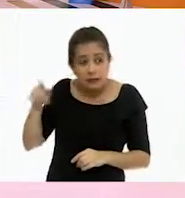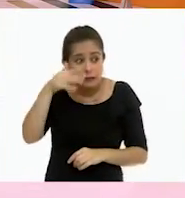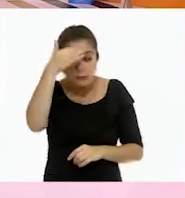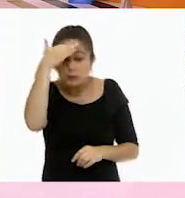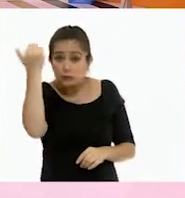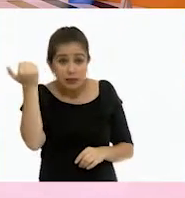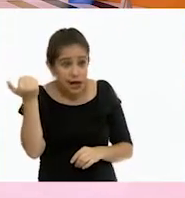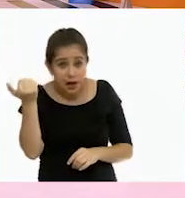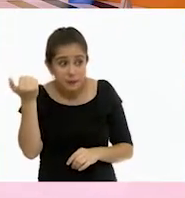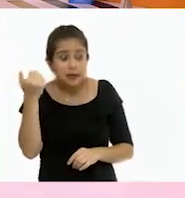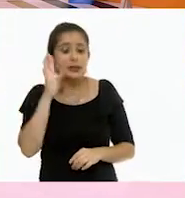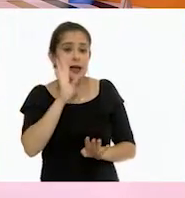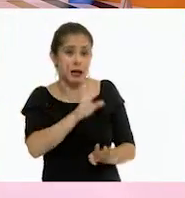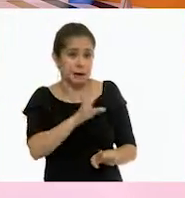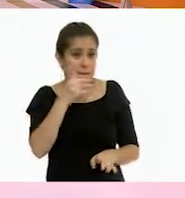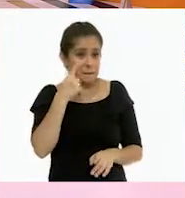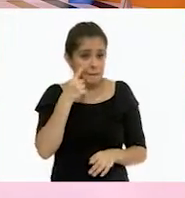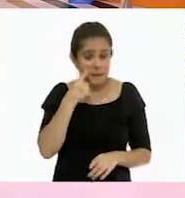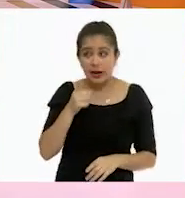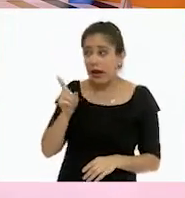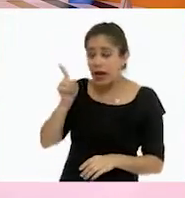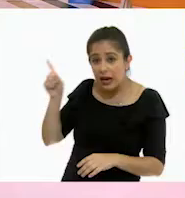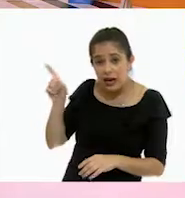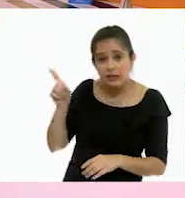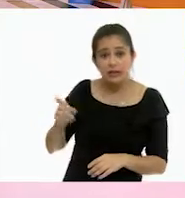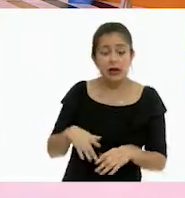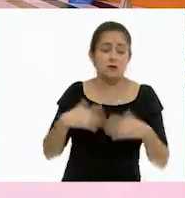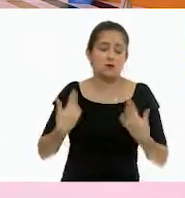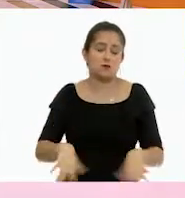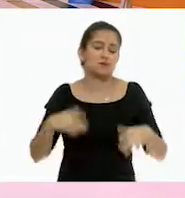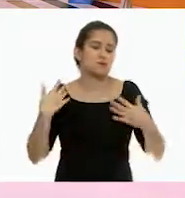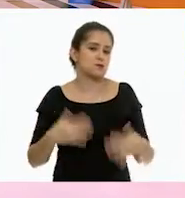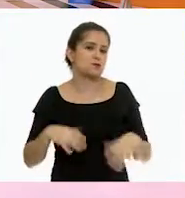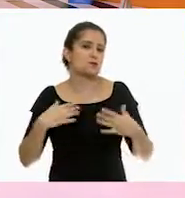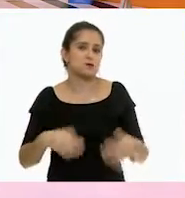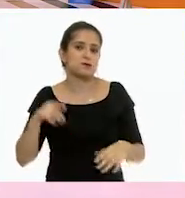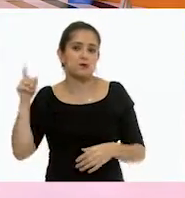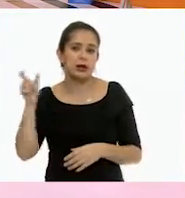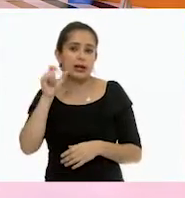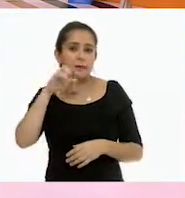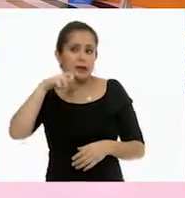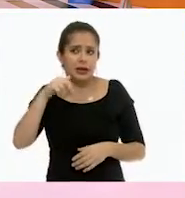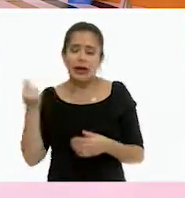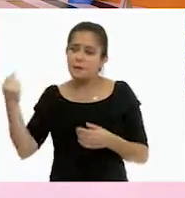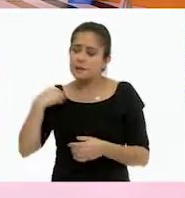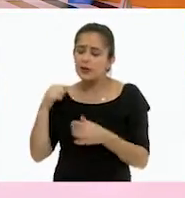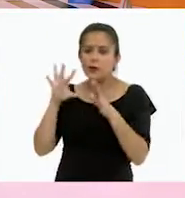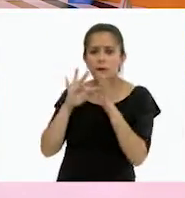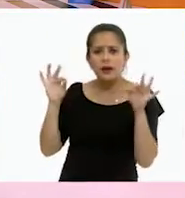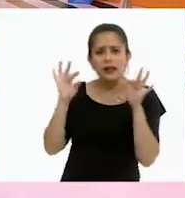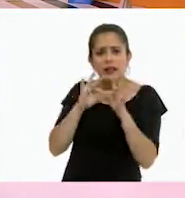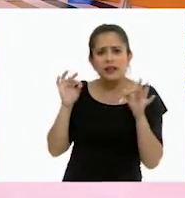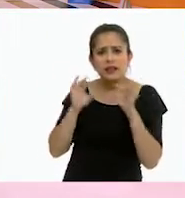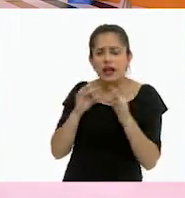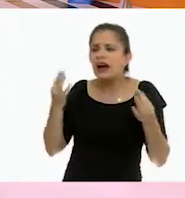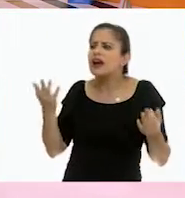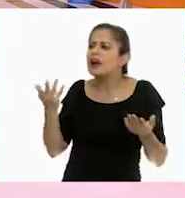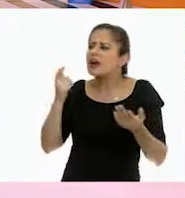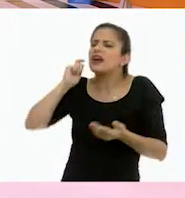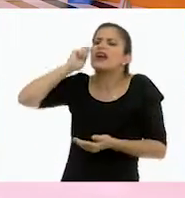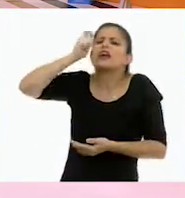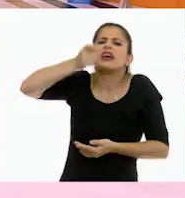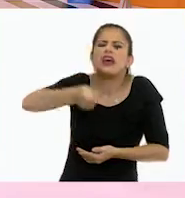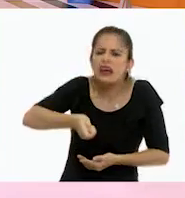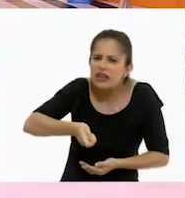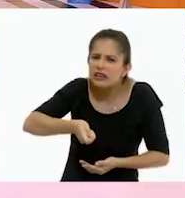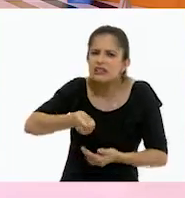como italiano el asunto. Buonasera, mamá mía. Ximena, por favor, platícanos un poquito acerca de esto que tiene